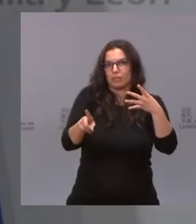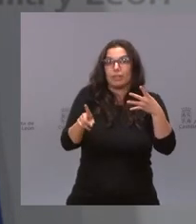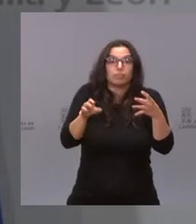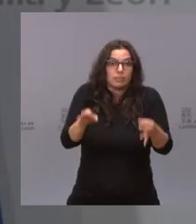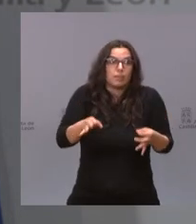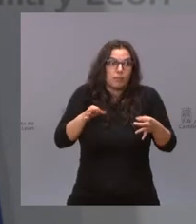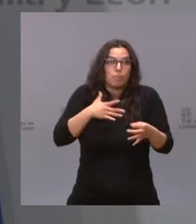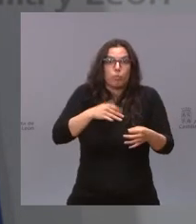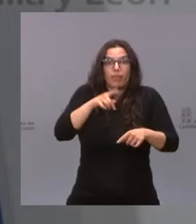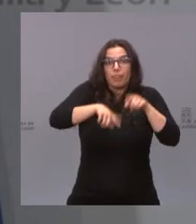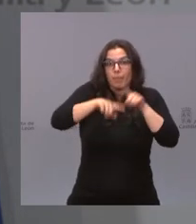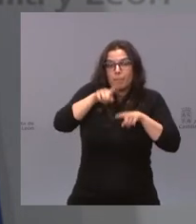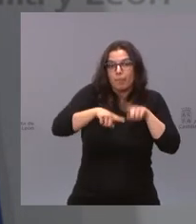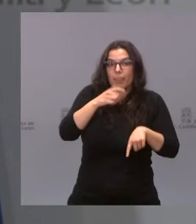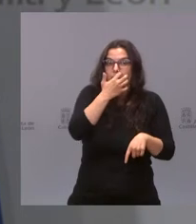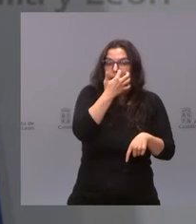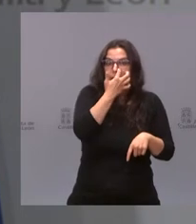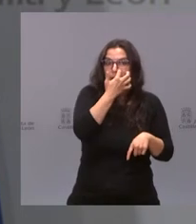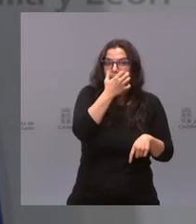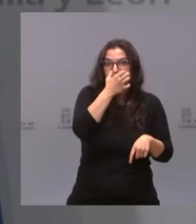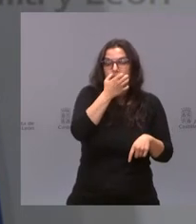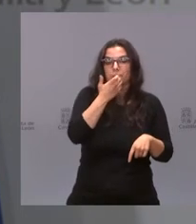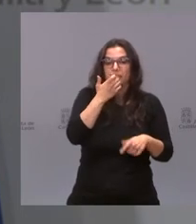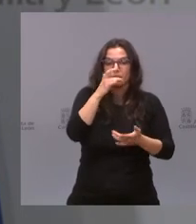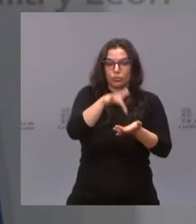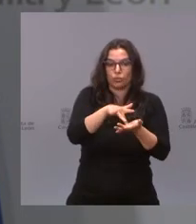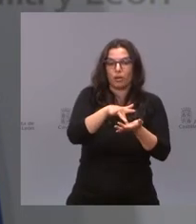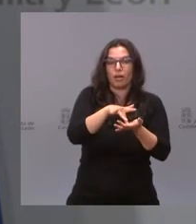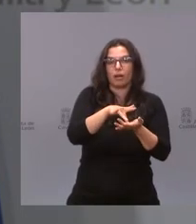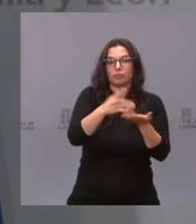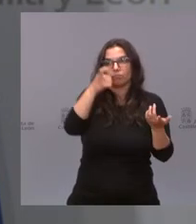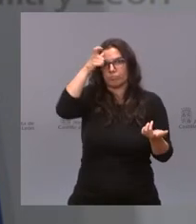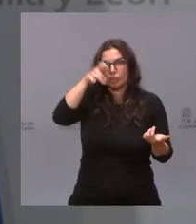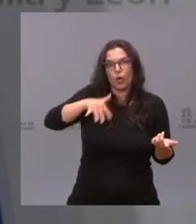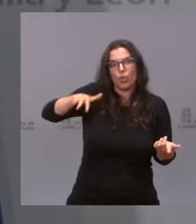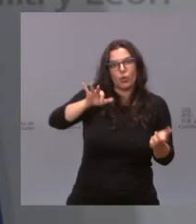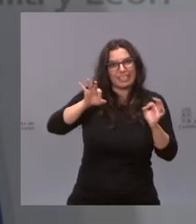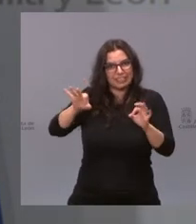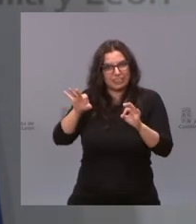posibilidad, dependiendo de que se produzca en un municipio, en una zona concreta,